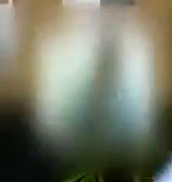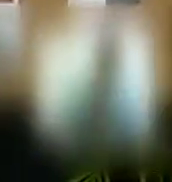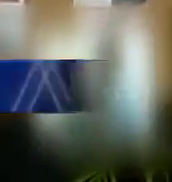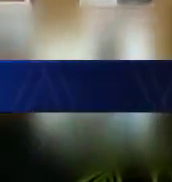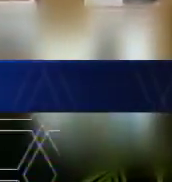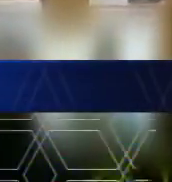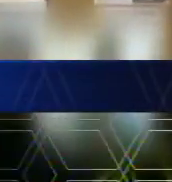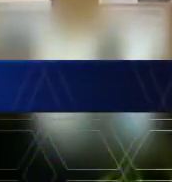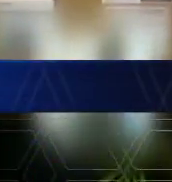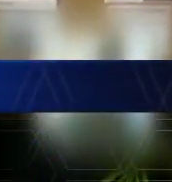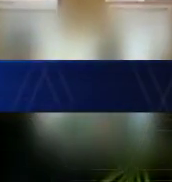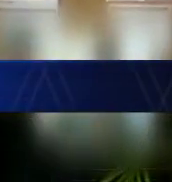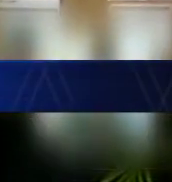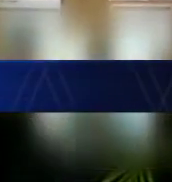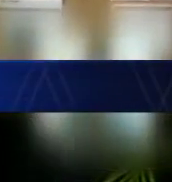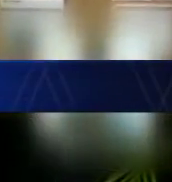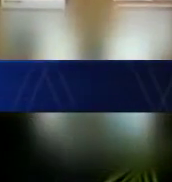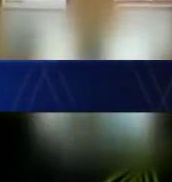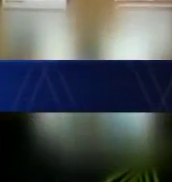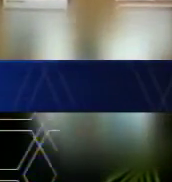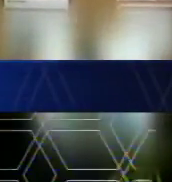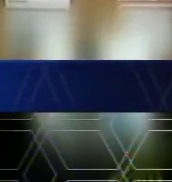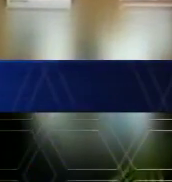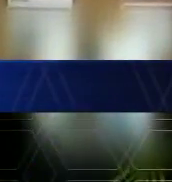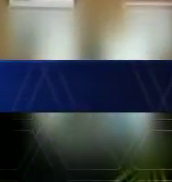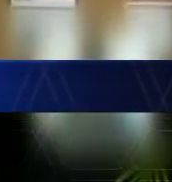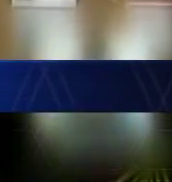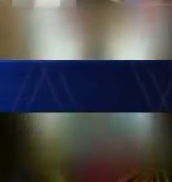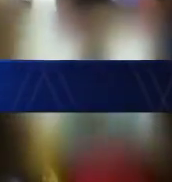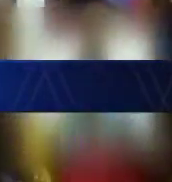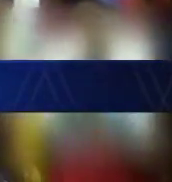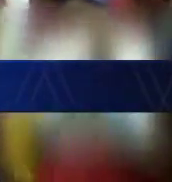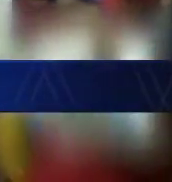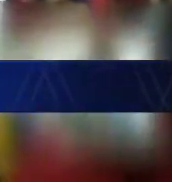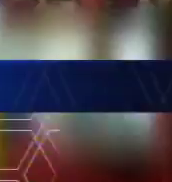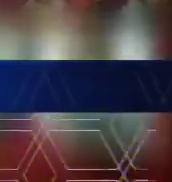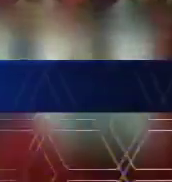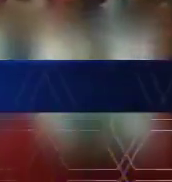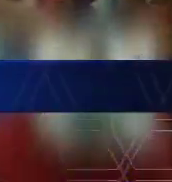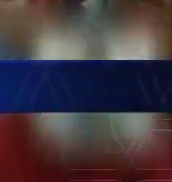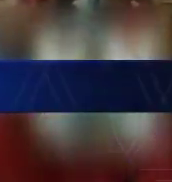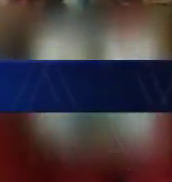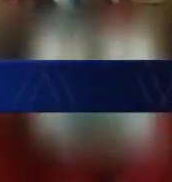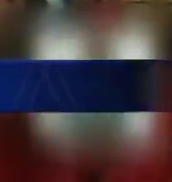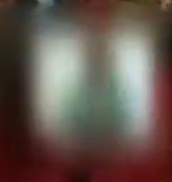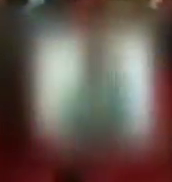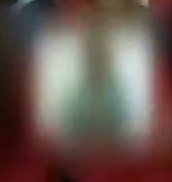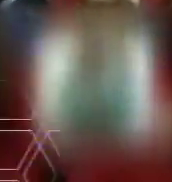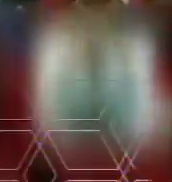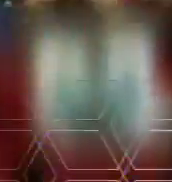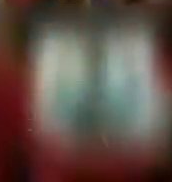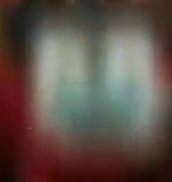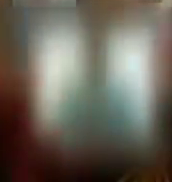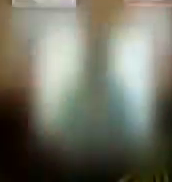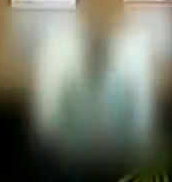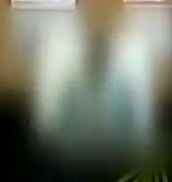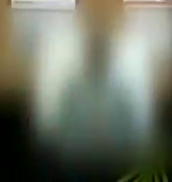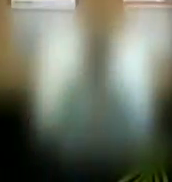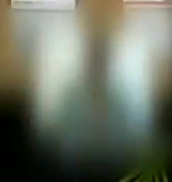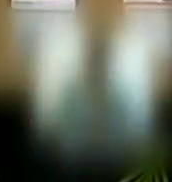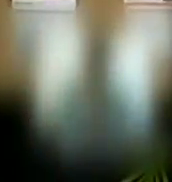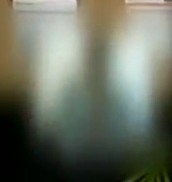contra demanda acusa a Julio Borges por usurpar funciones en la asamblea